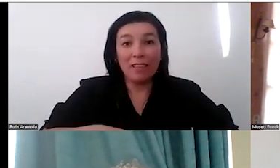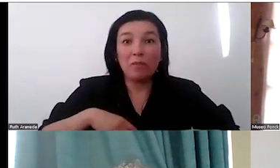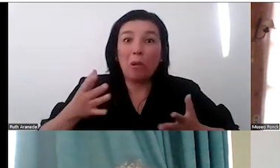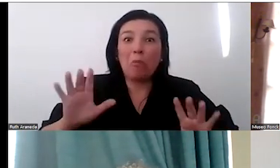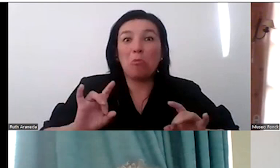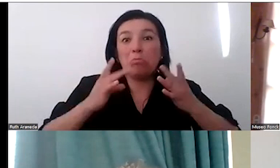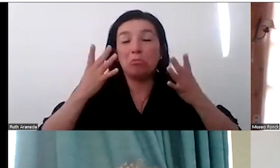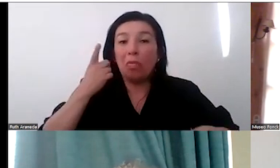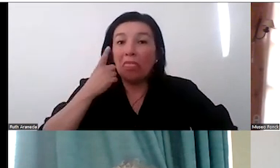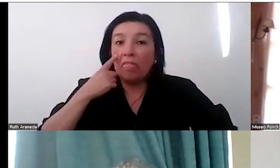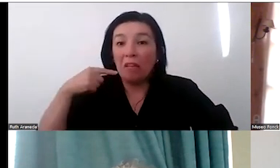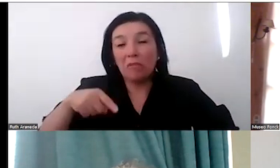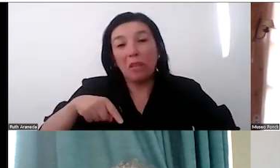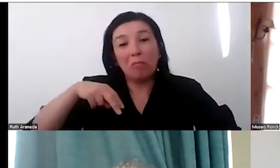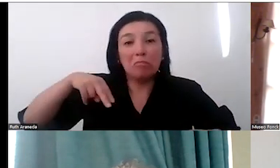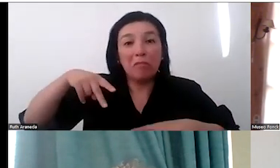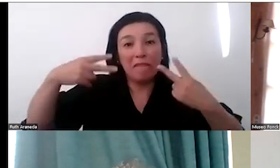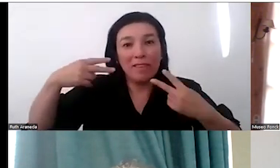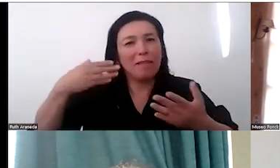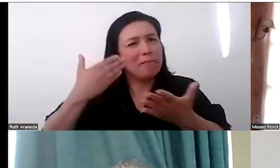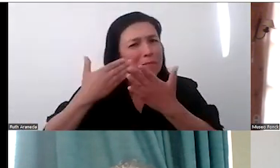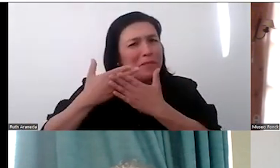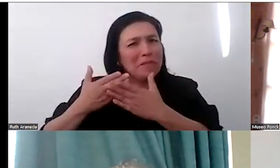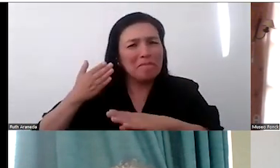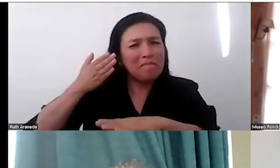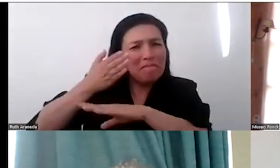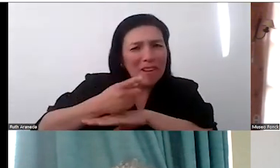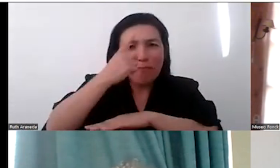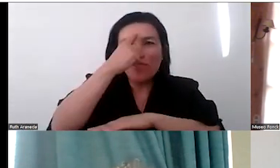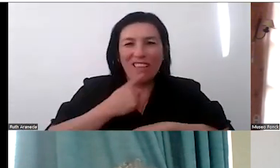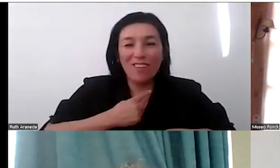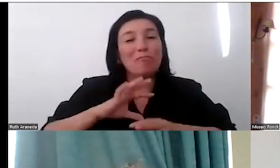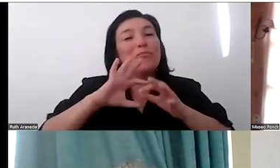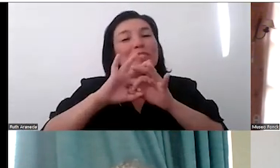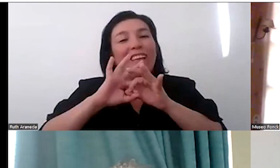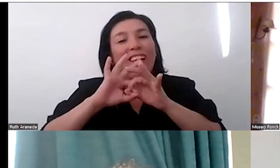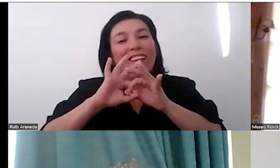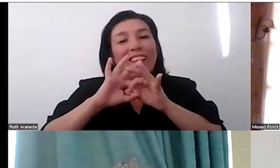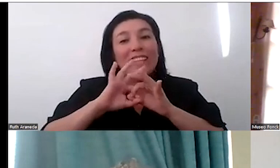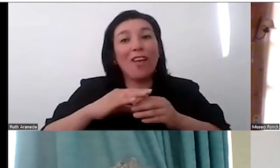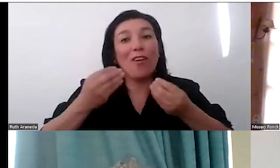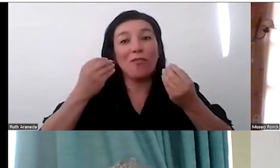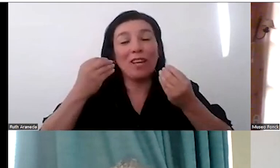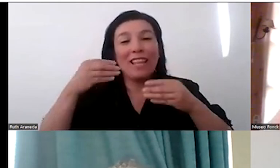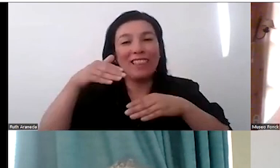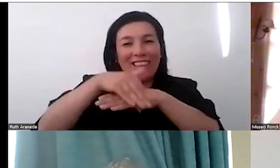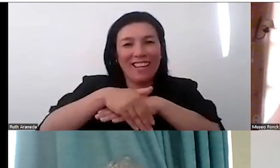día andan por Viña, pasen a visitar el museo. Muchas gracias y que tengan una linda tarde.